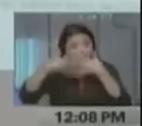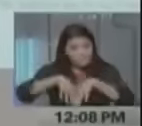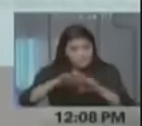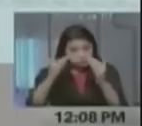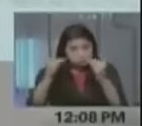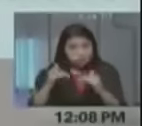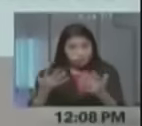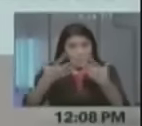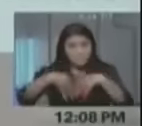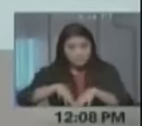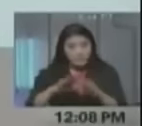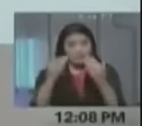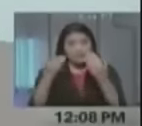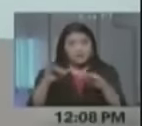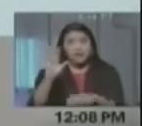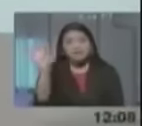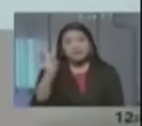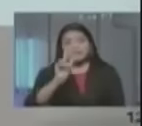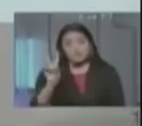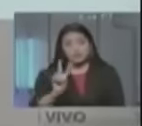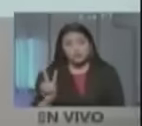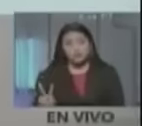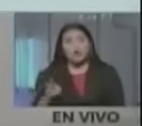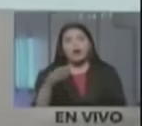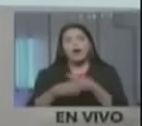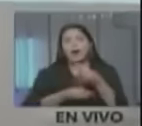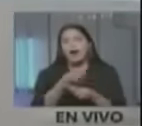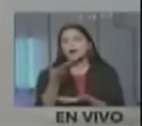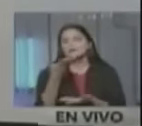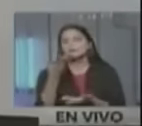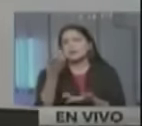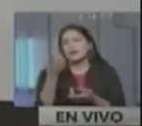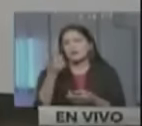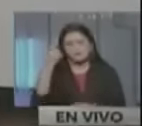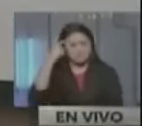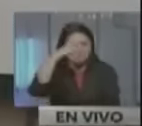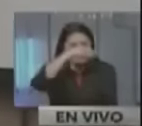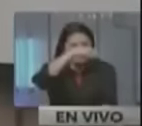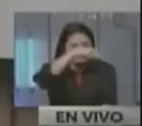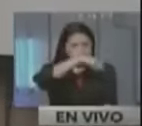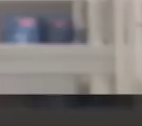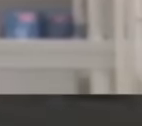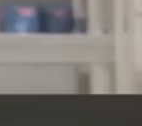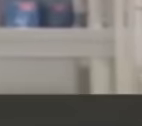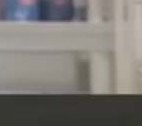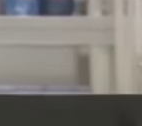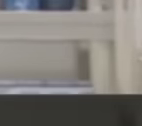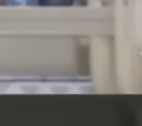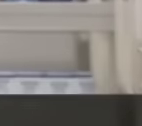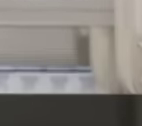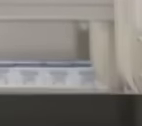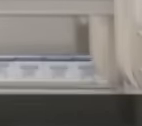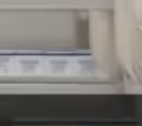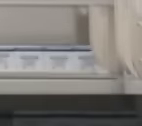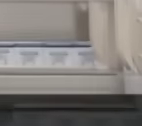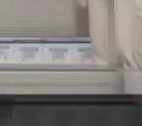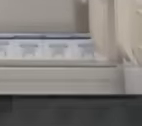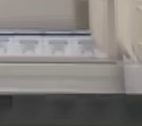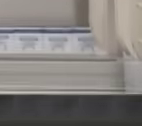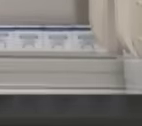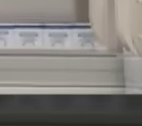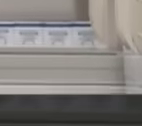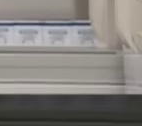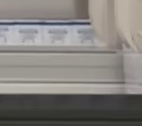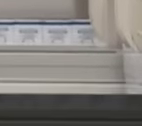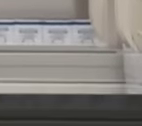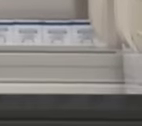índice de desabastecimiento de medicinas en el país, asegurando además en reiteradas ocasiones que el Estado venezolano siempre ha garantizado el componente activo